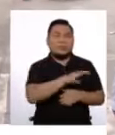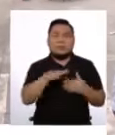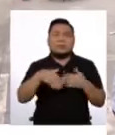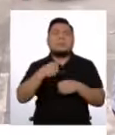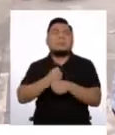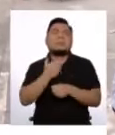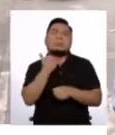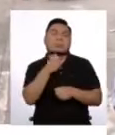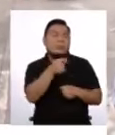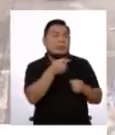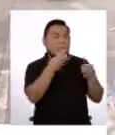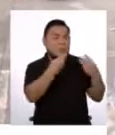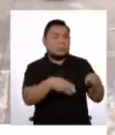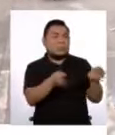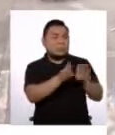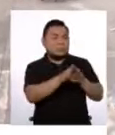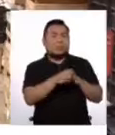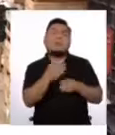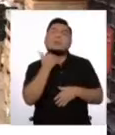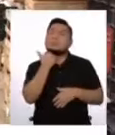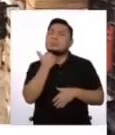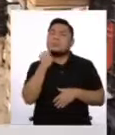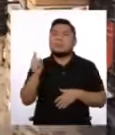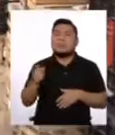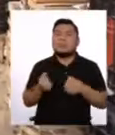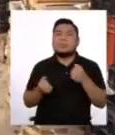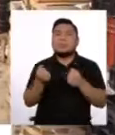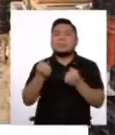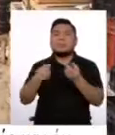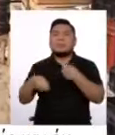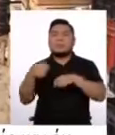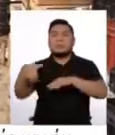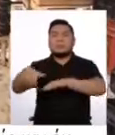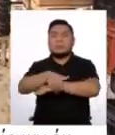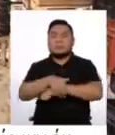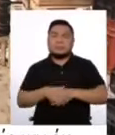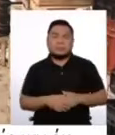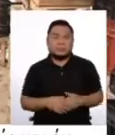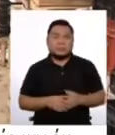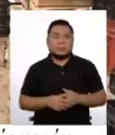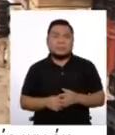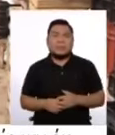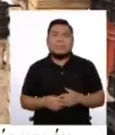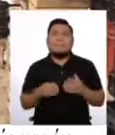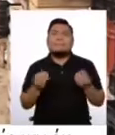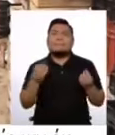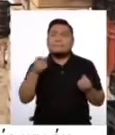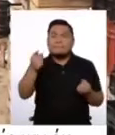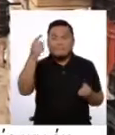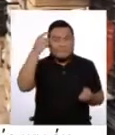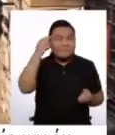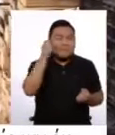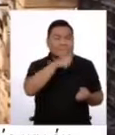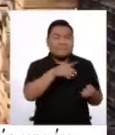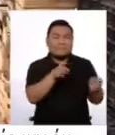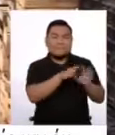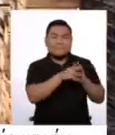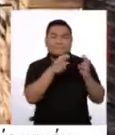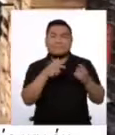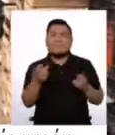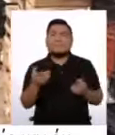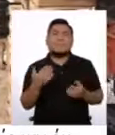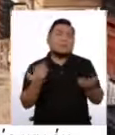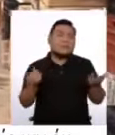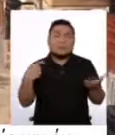actividades, ya cerrando totalmente la vía. Pues la mercadería ya fue ya. ¿Usted ha hecho algún examen como comerciante de mercados frutas? No,